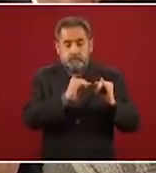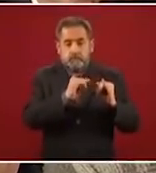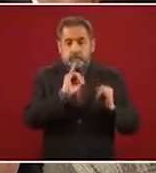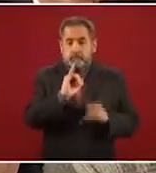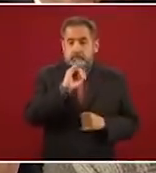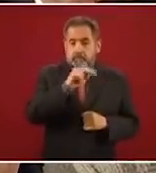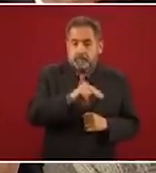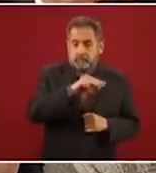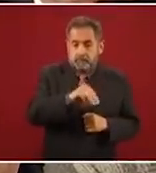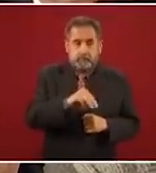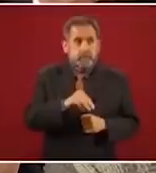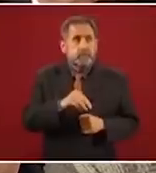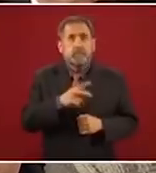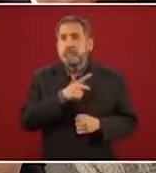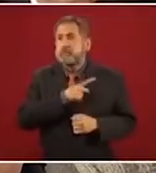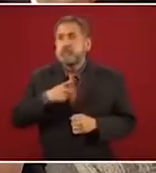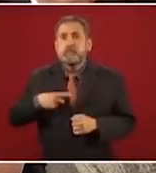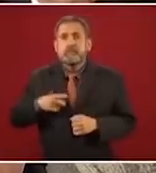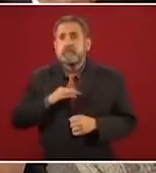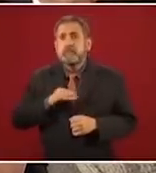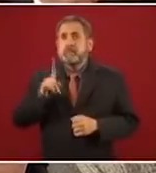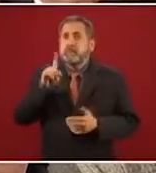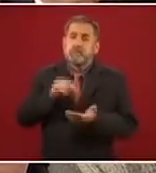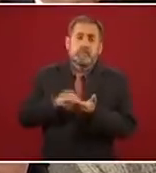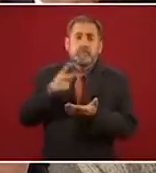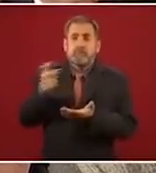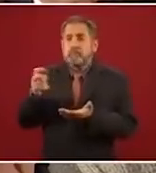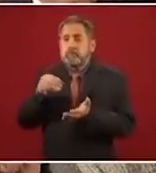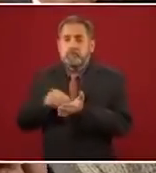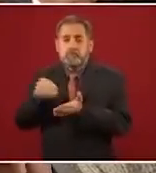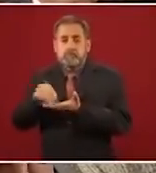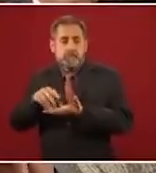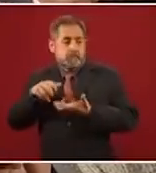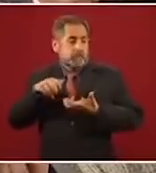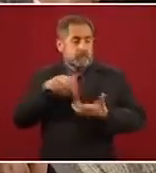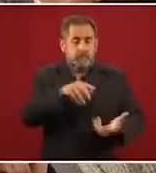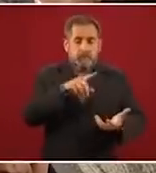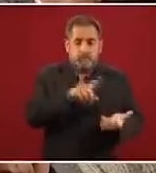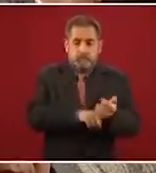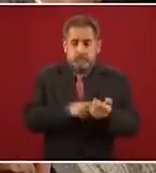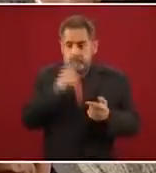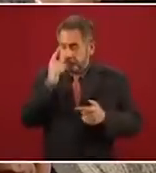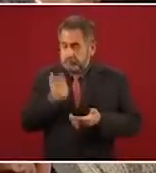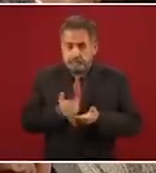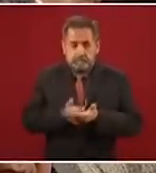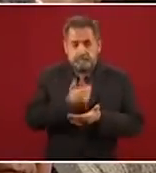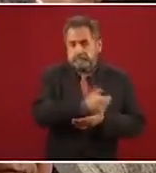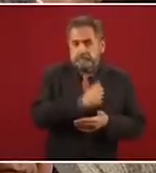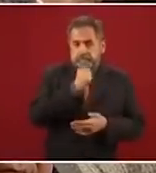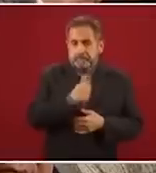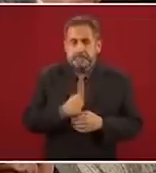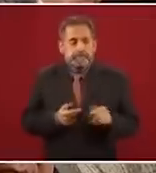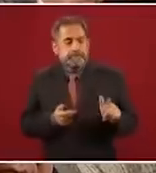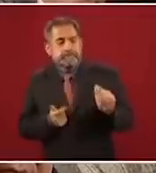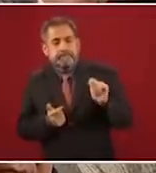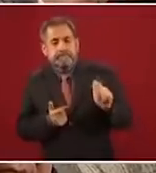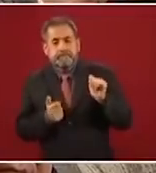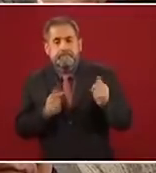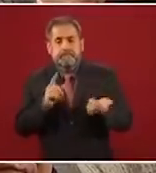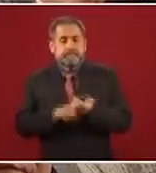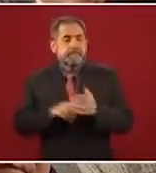le deben más de 1.200 millones de pesos de este cobro, que lo cobran